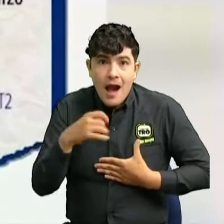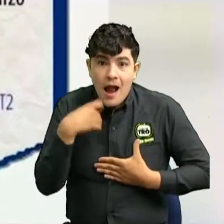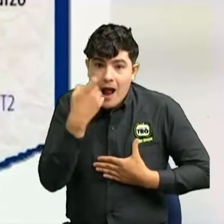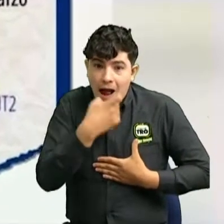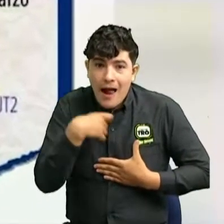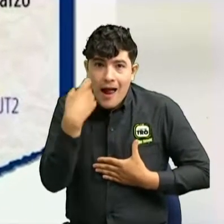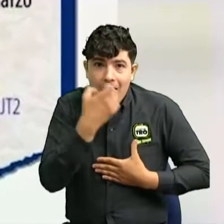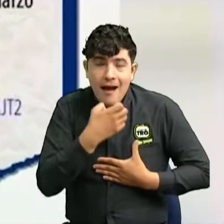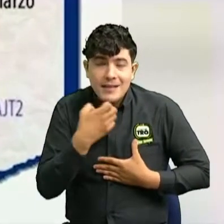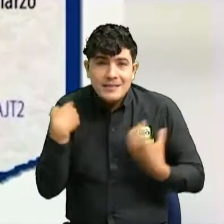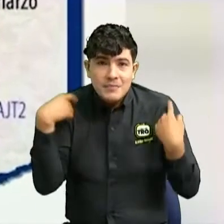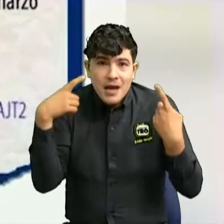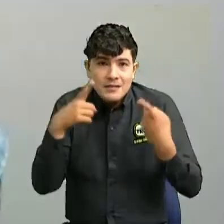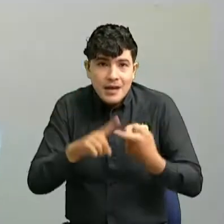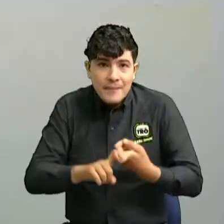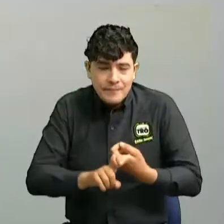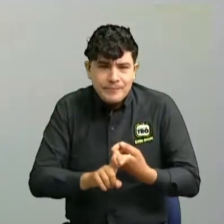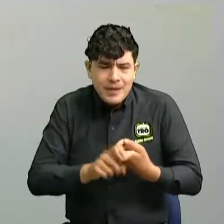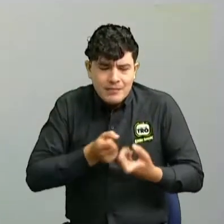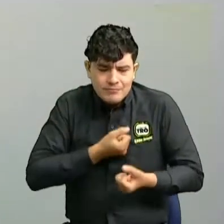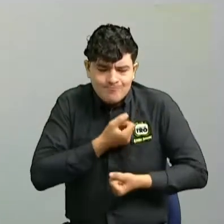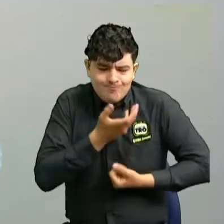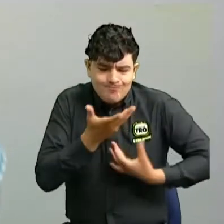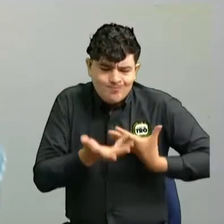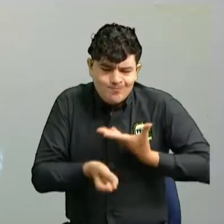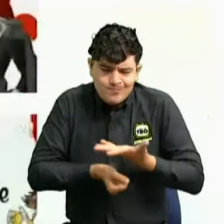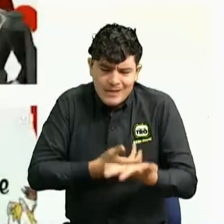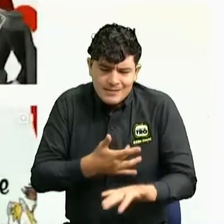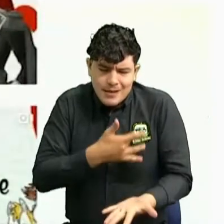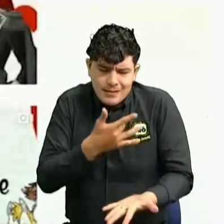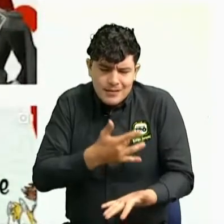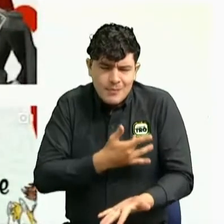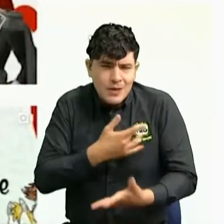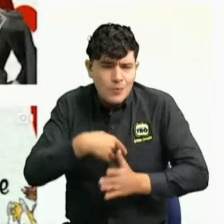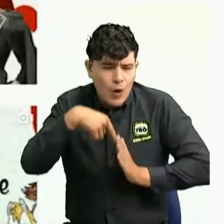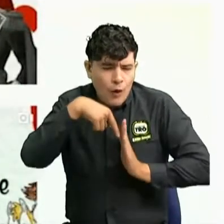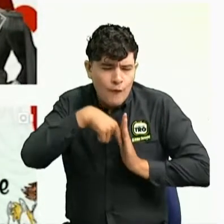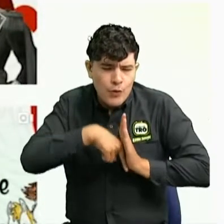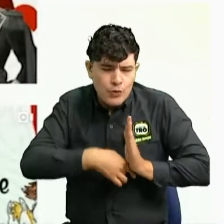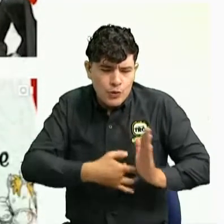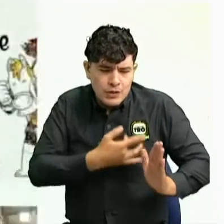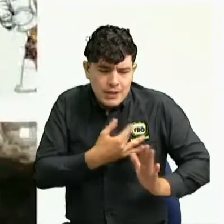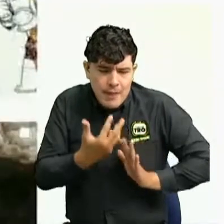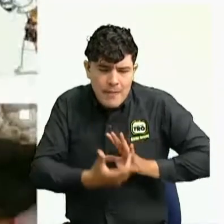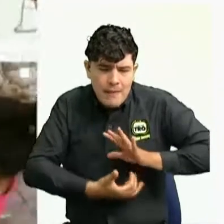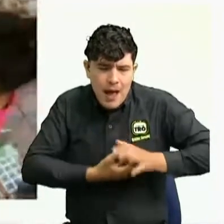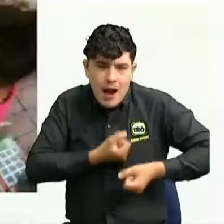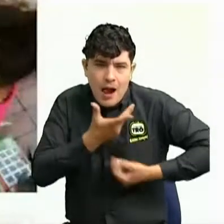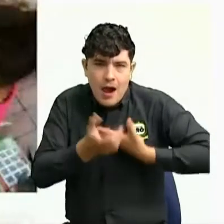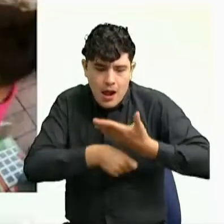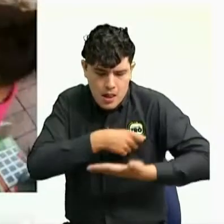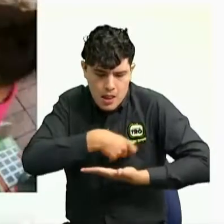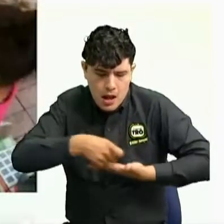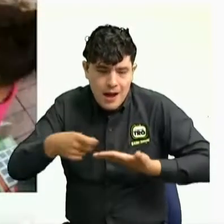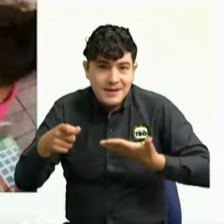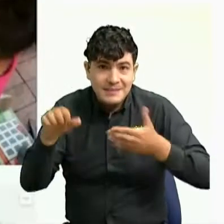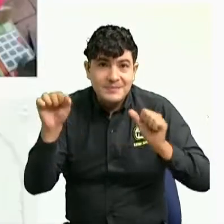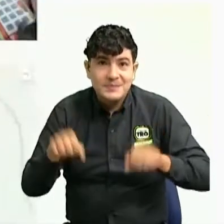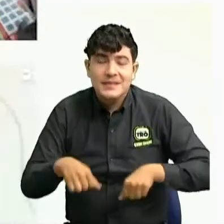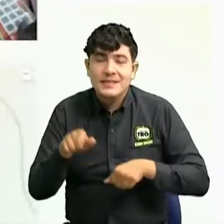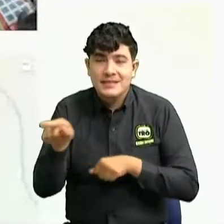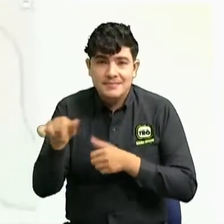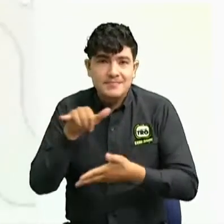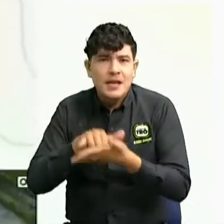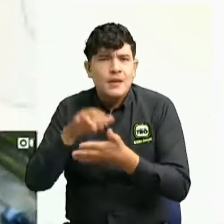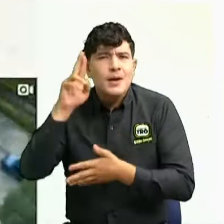y poder manifestar las más profundas emociones del ser humano. Por eso la Red Municipal de Lectura y Escritura ha preparado para toda